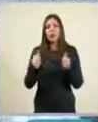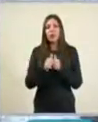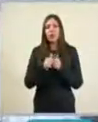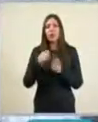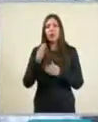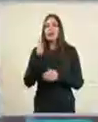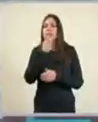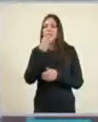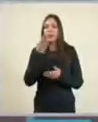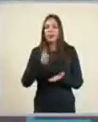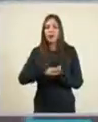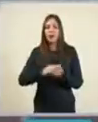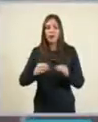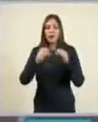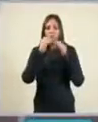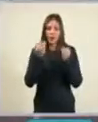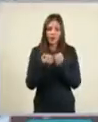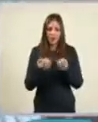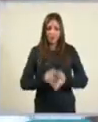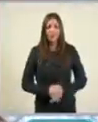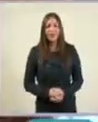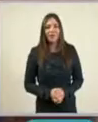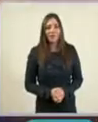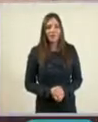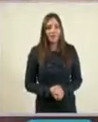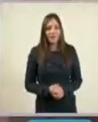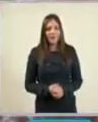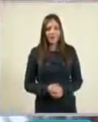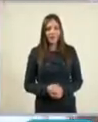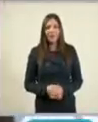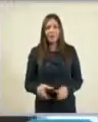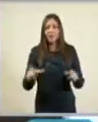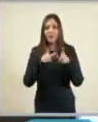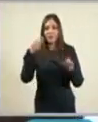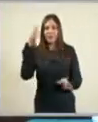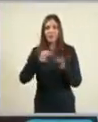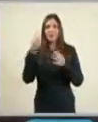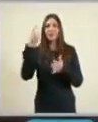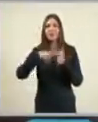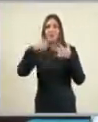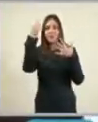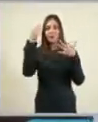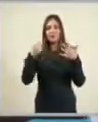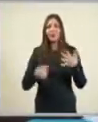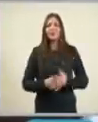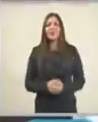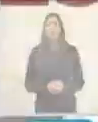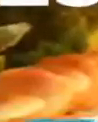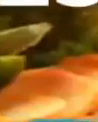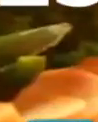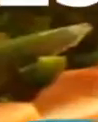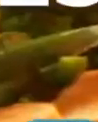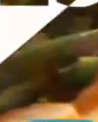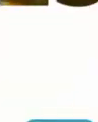faltar. No. Así es. Muy bien, entonces, señora, listísimos para apuntar los ingredientes. ¡Eso!